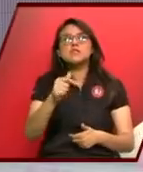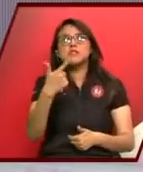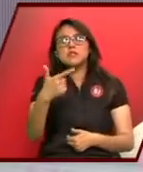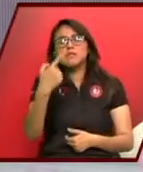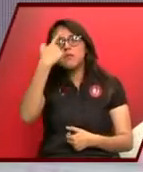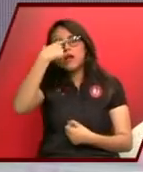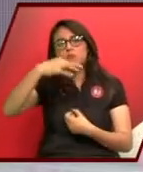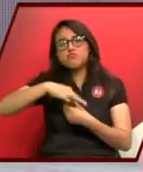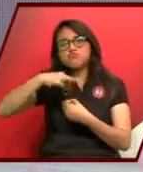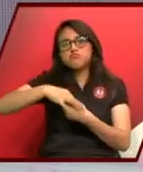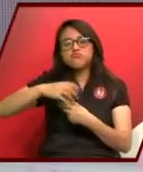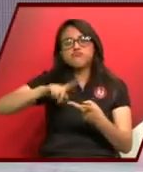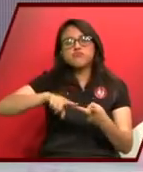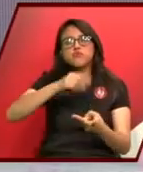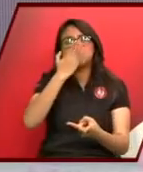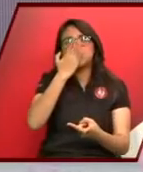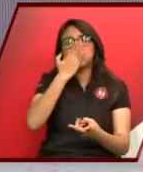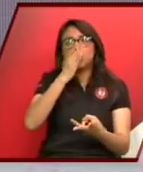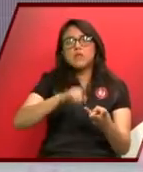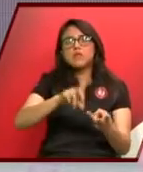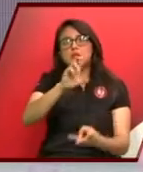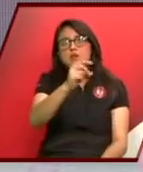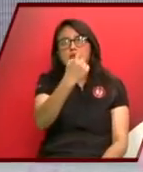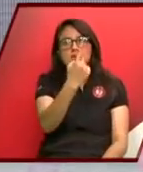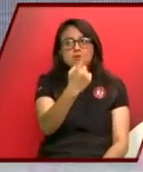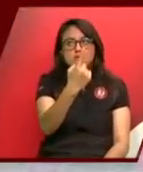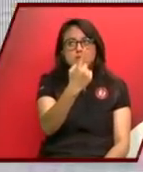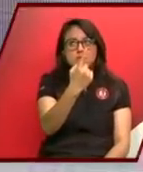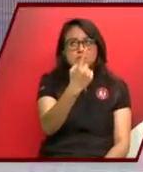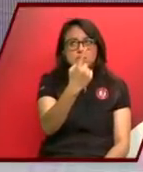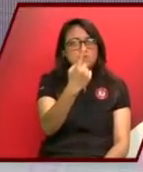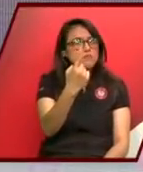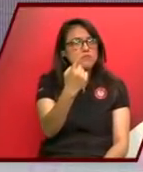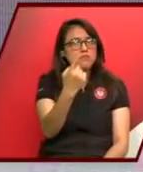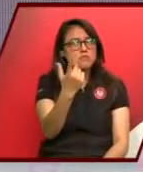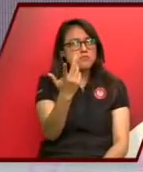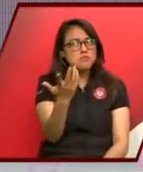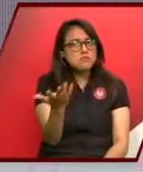votar. En Sonora tienen 31.